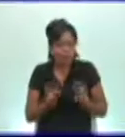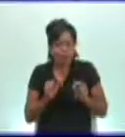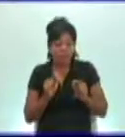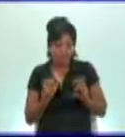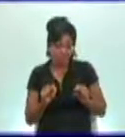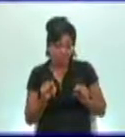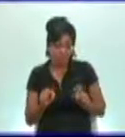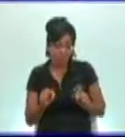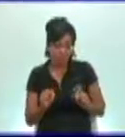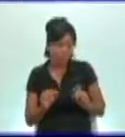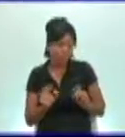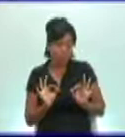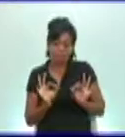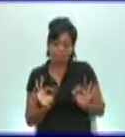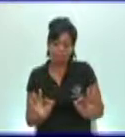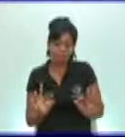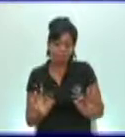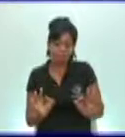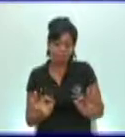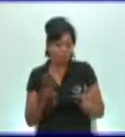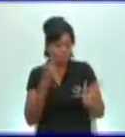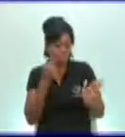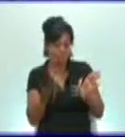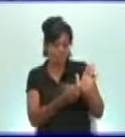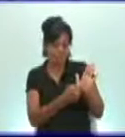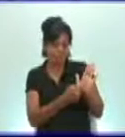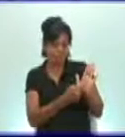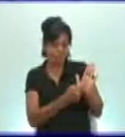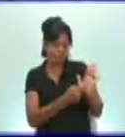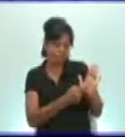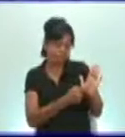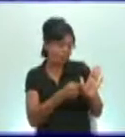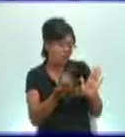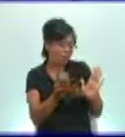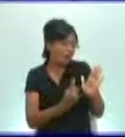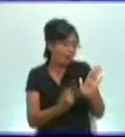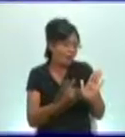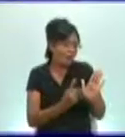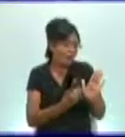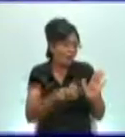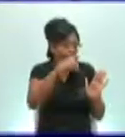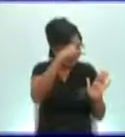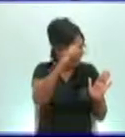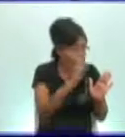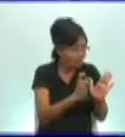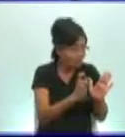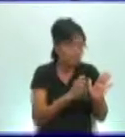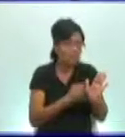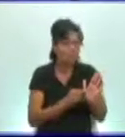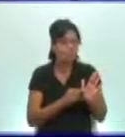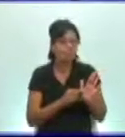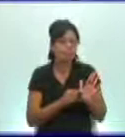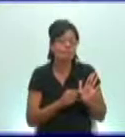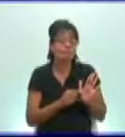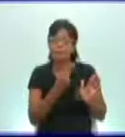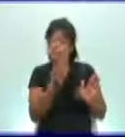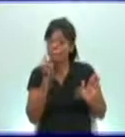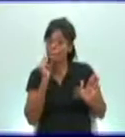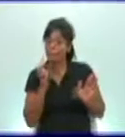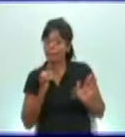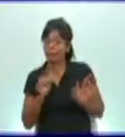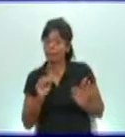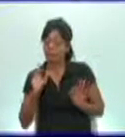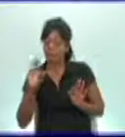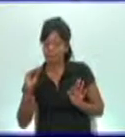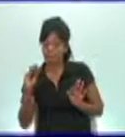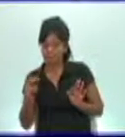en cuyo caso generalmente aparecen marcas de afirmación. Dijo nuestro José Martí, frase que la pueden encontrar en el tomo